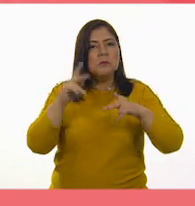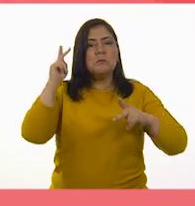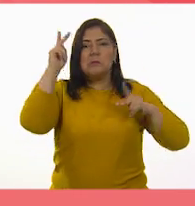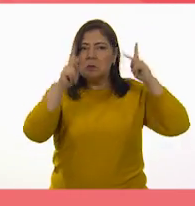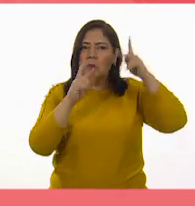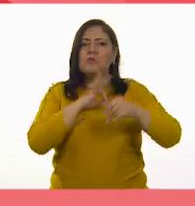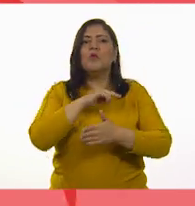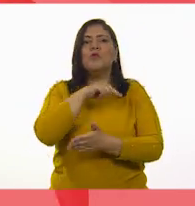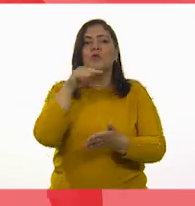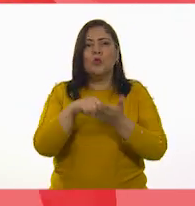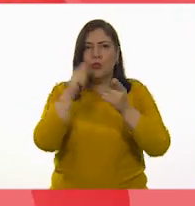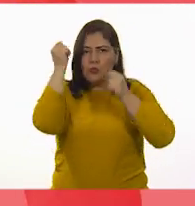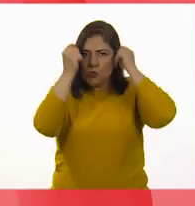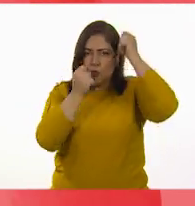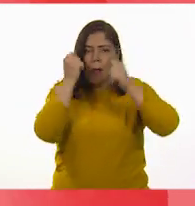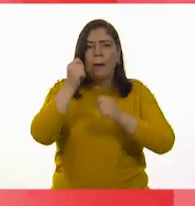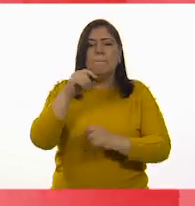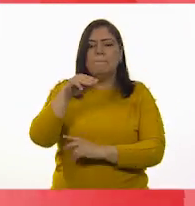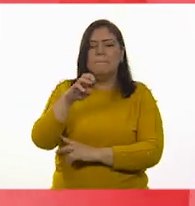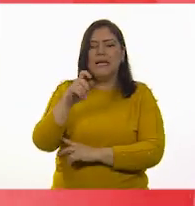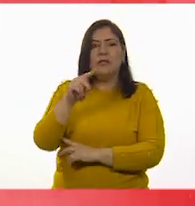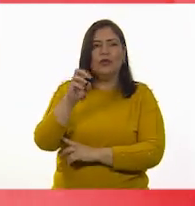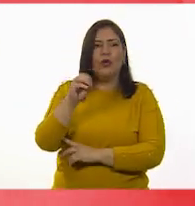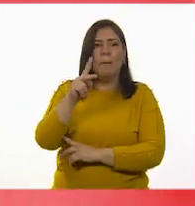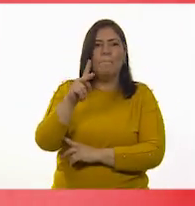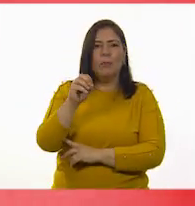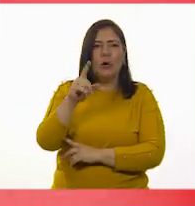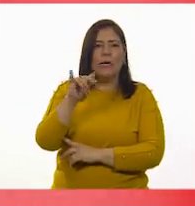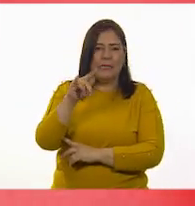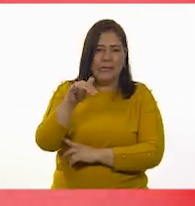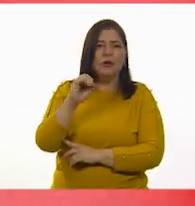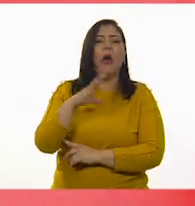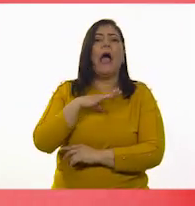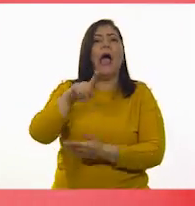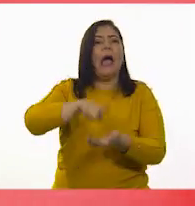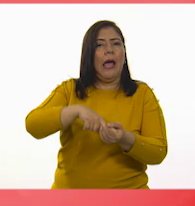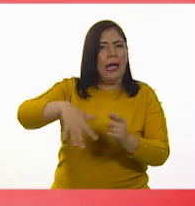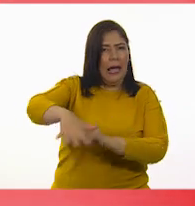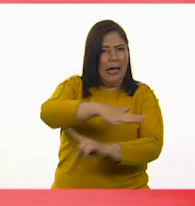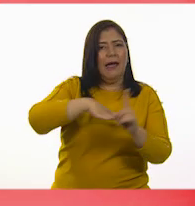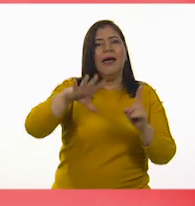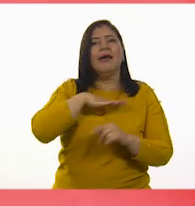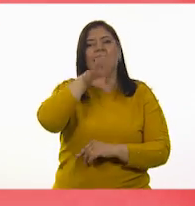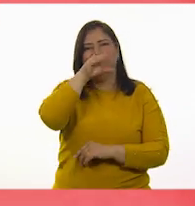visitar, como el Metropolitano. ¿Y qué creen? Aquí también hay patos.